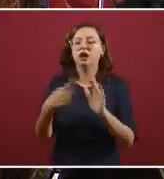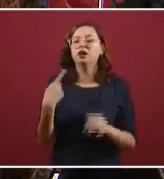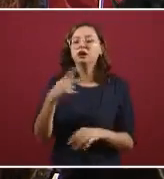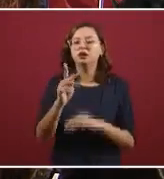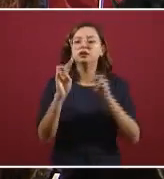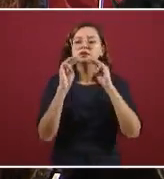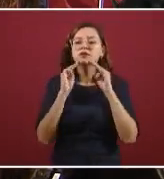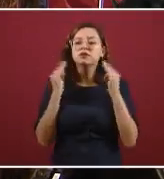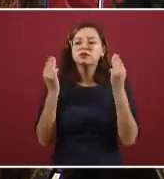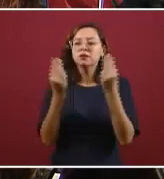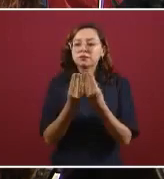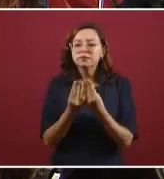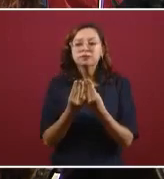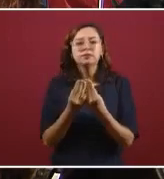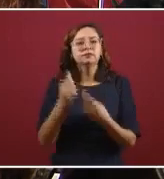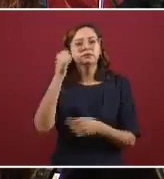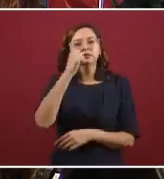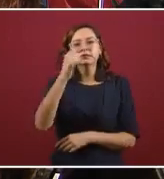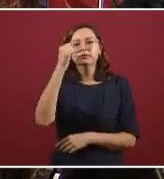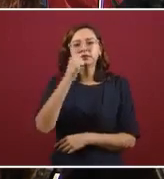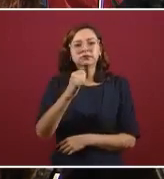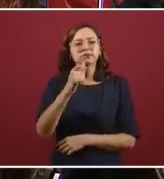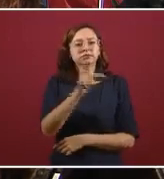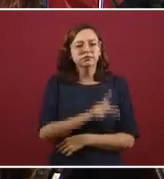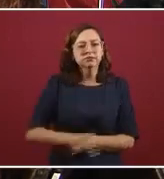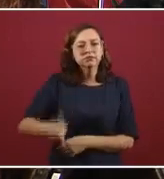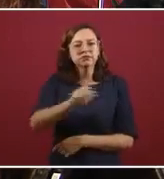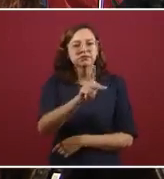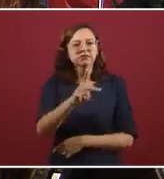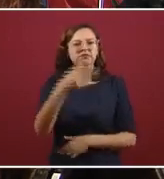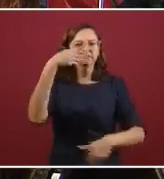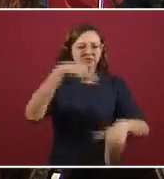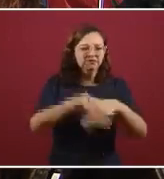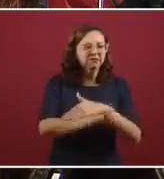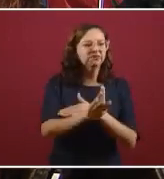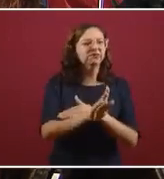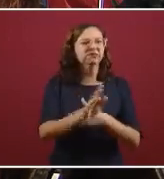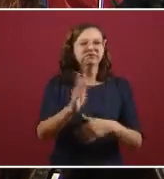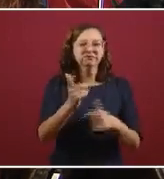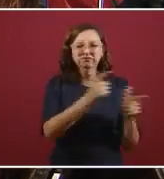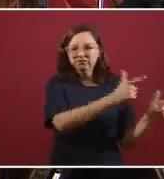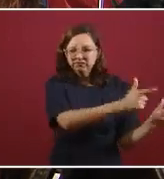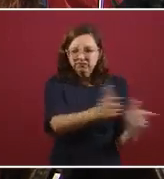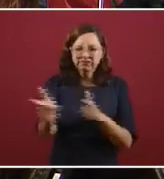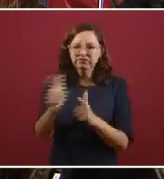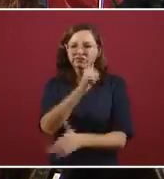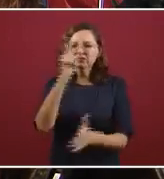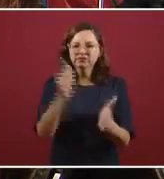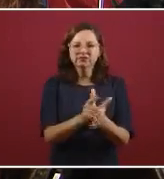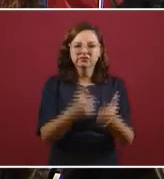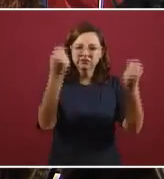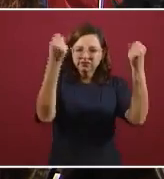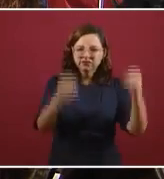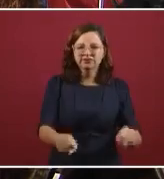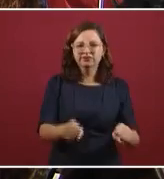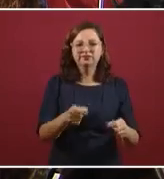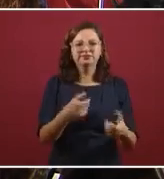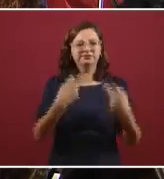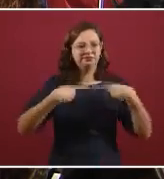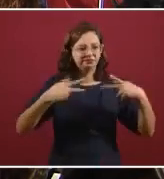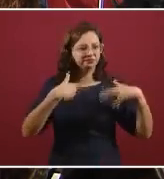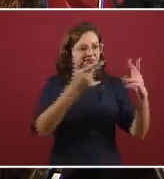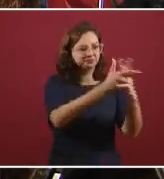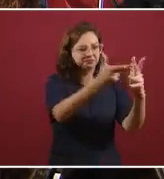organizado llegaba a los pueblos, imponía su ley a sangre y fuego, resolvía las cosas matando a